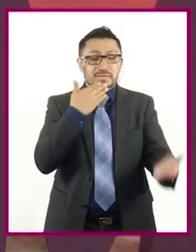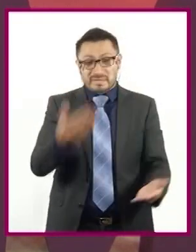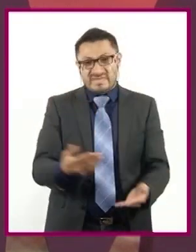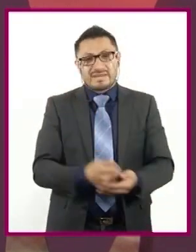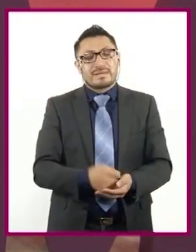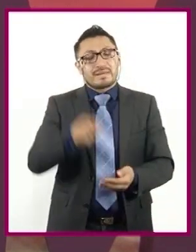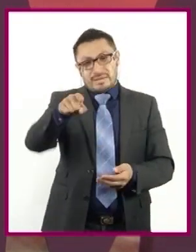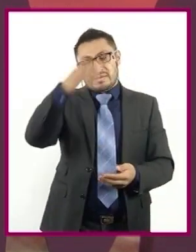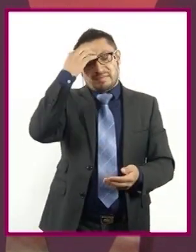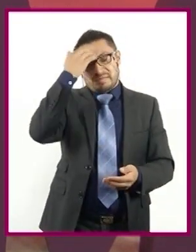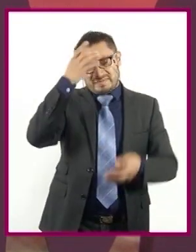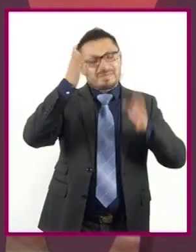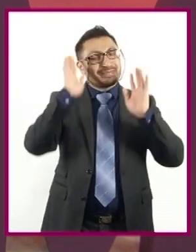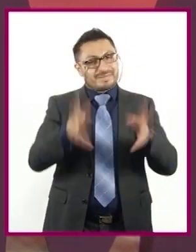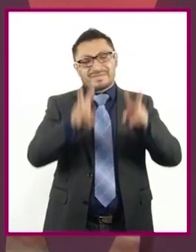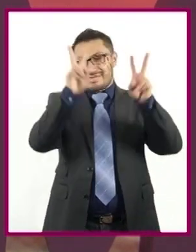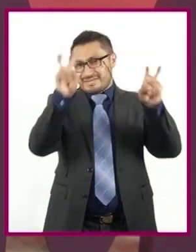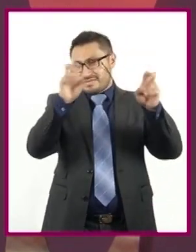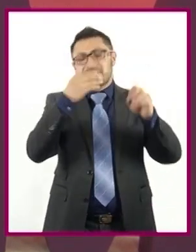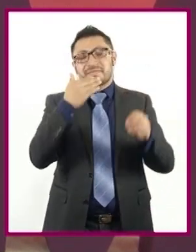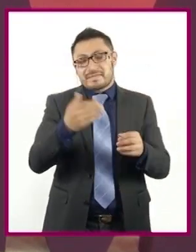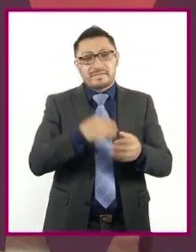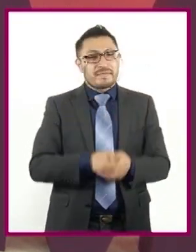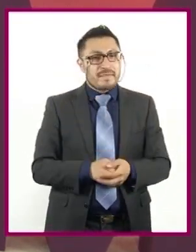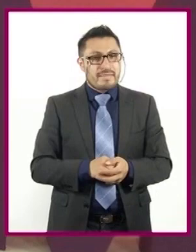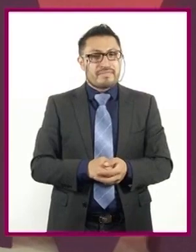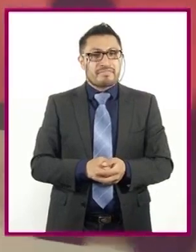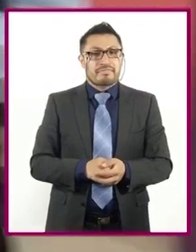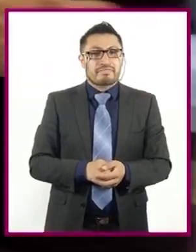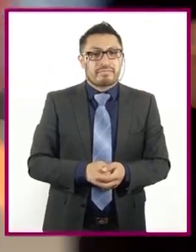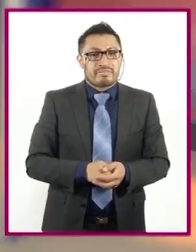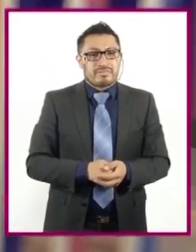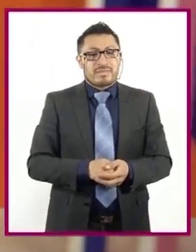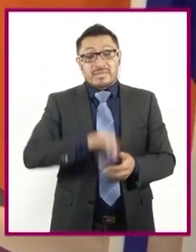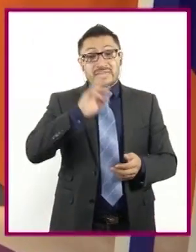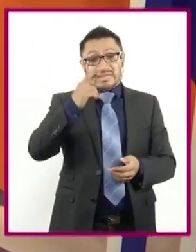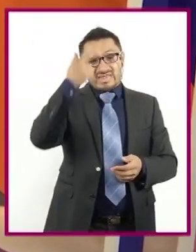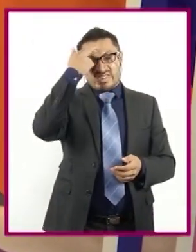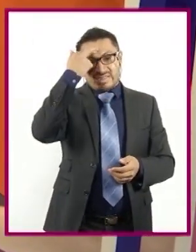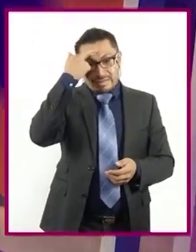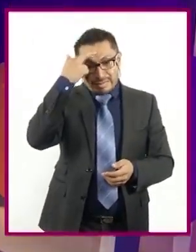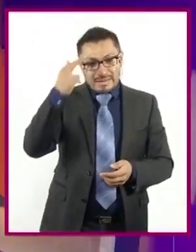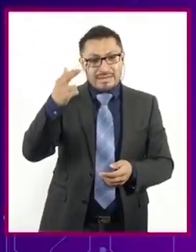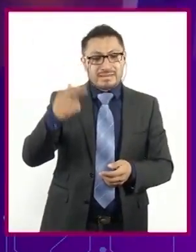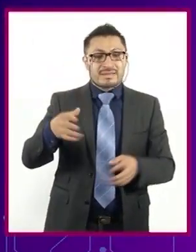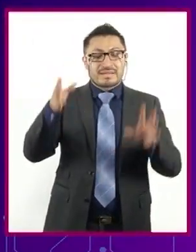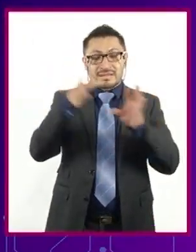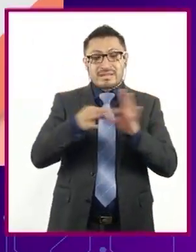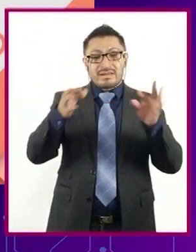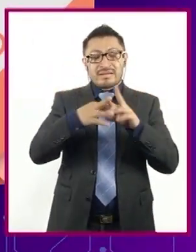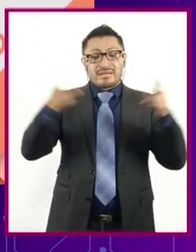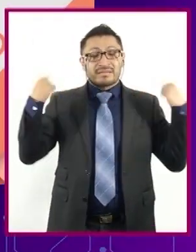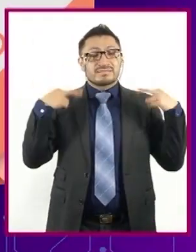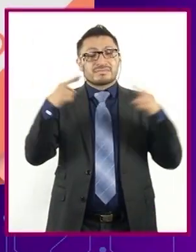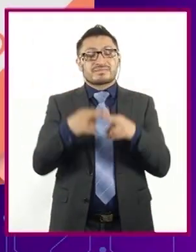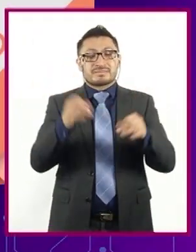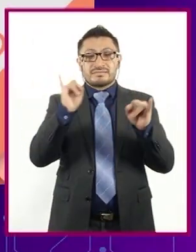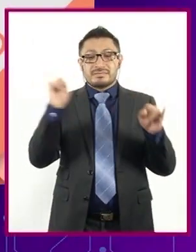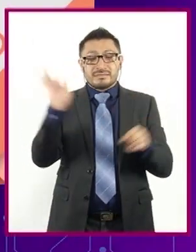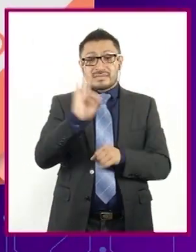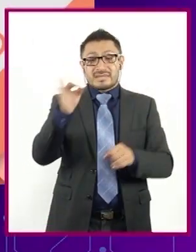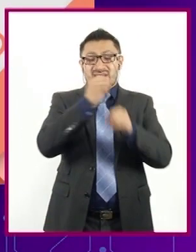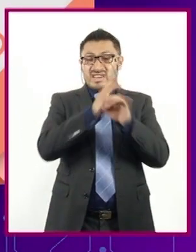el conocimiento que hasta este momento deben conocer. Recuerden que, como nos lo explicó el profesor, si la información que